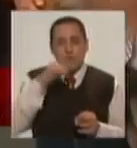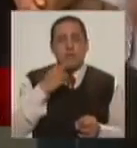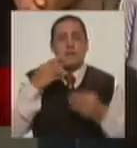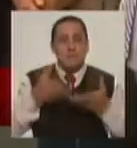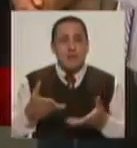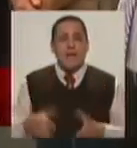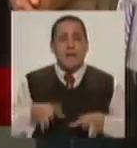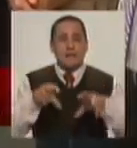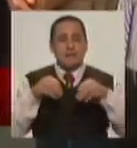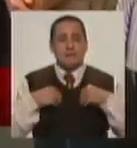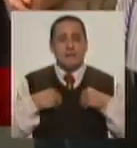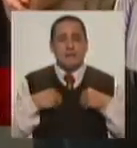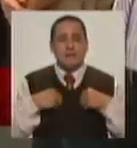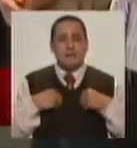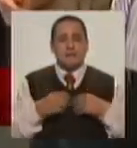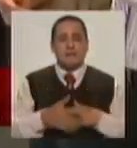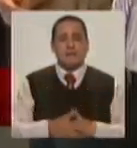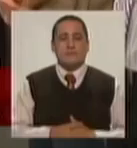a permitir...